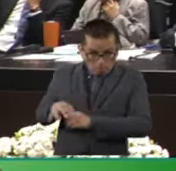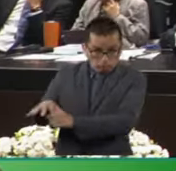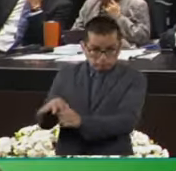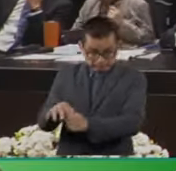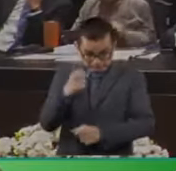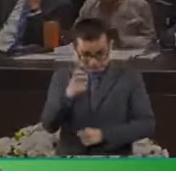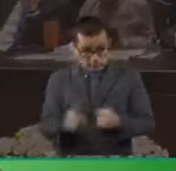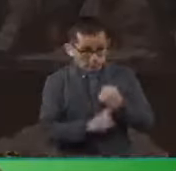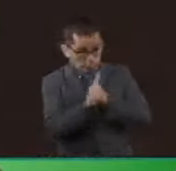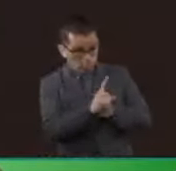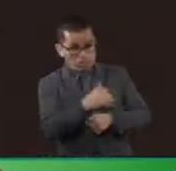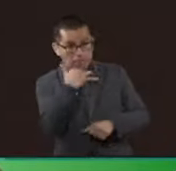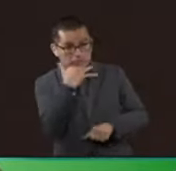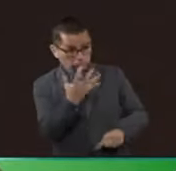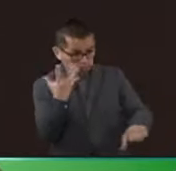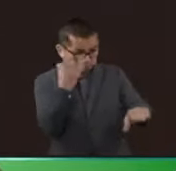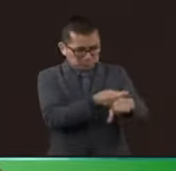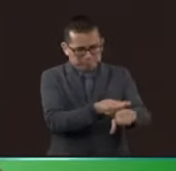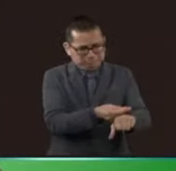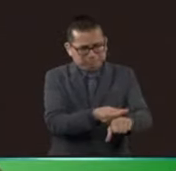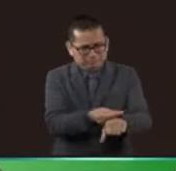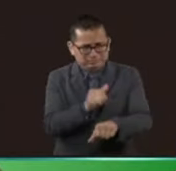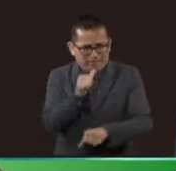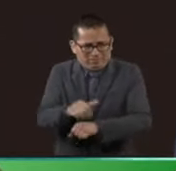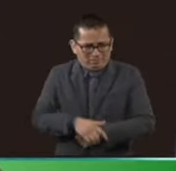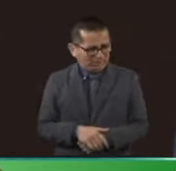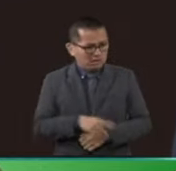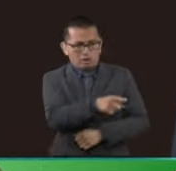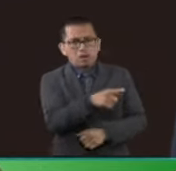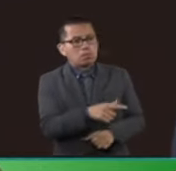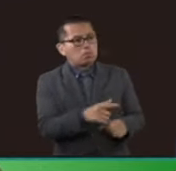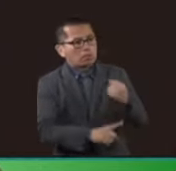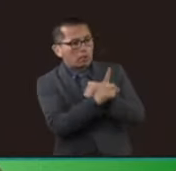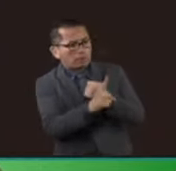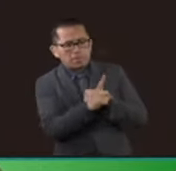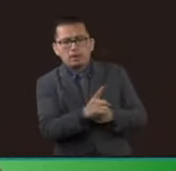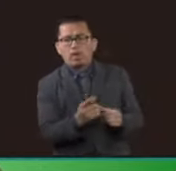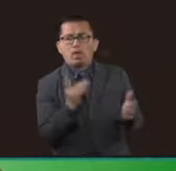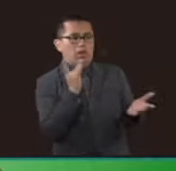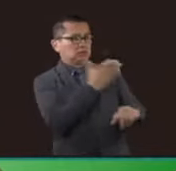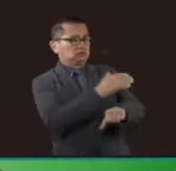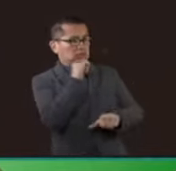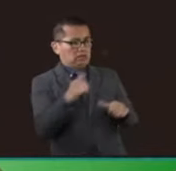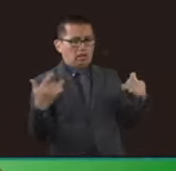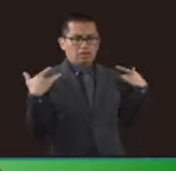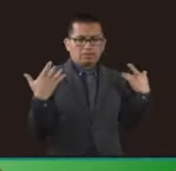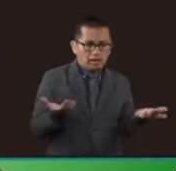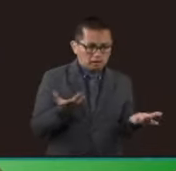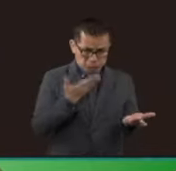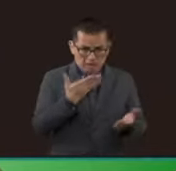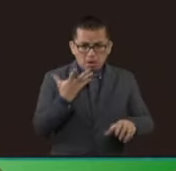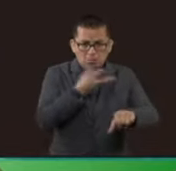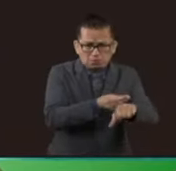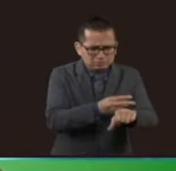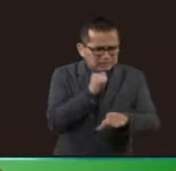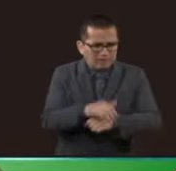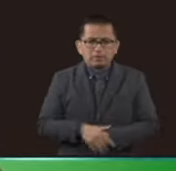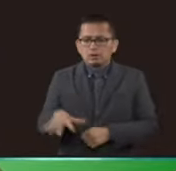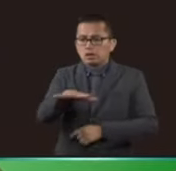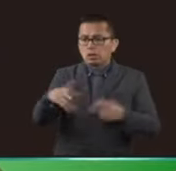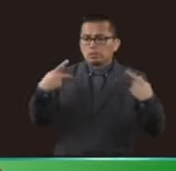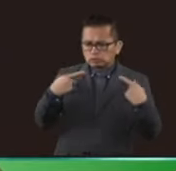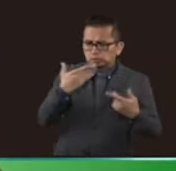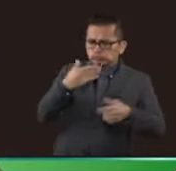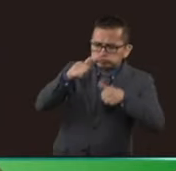problemas de corrupción impunidad y acceso a la justicia de las y los ciudadanos